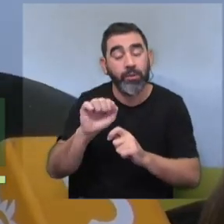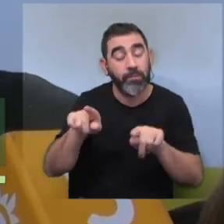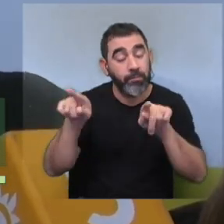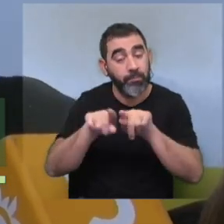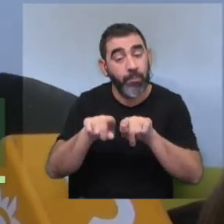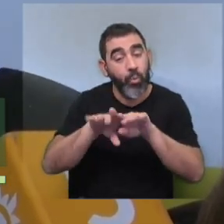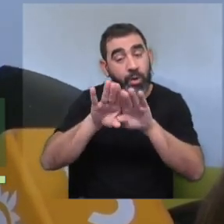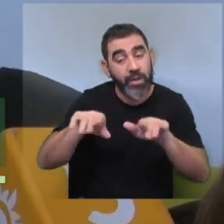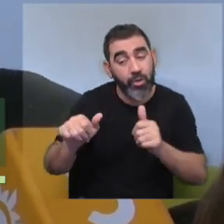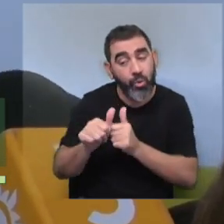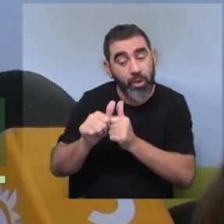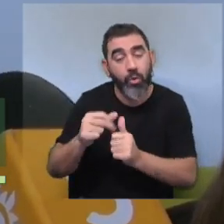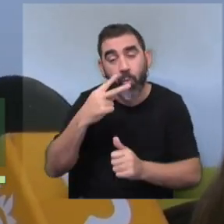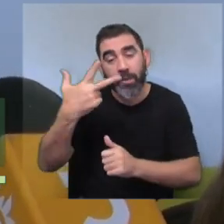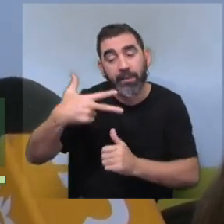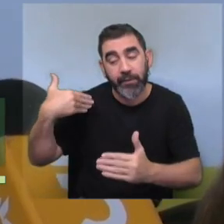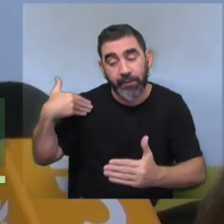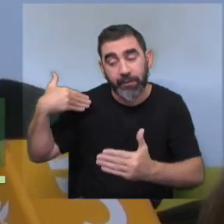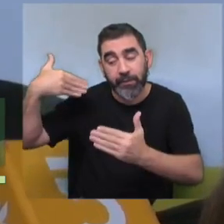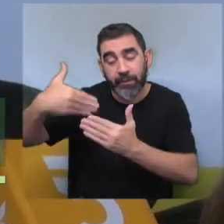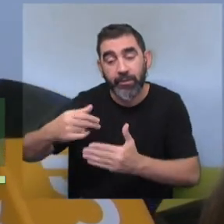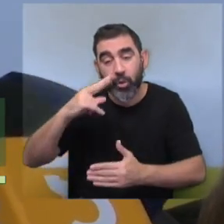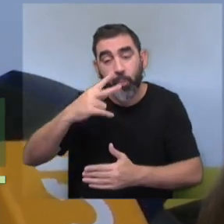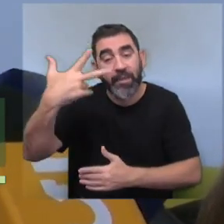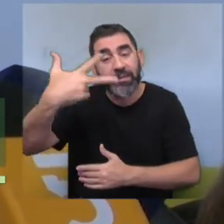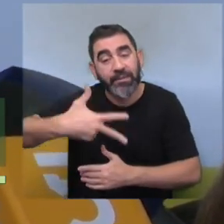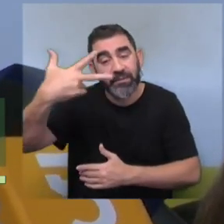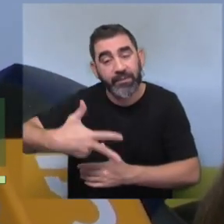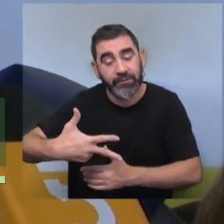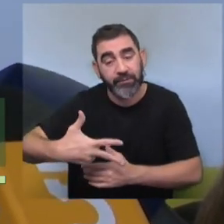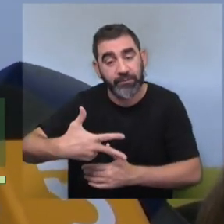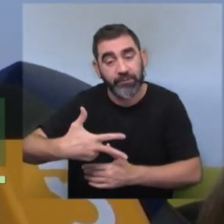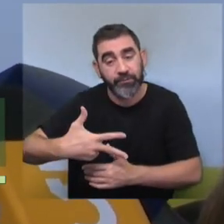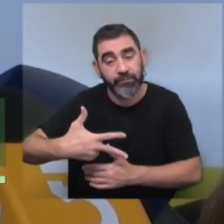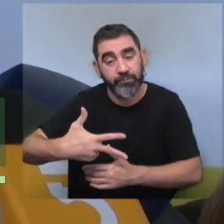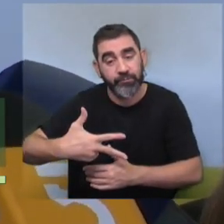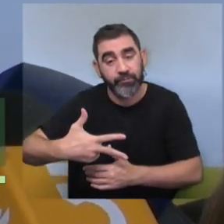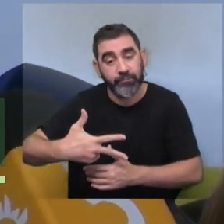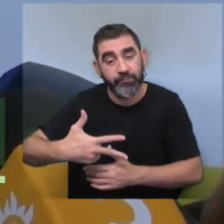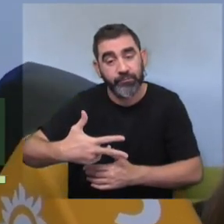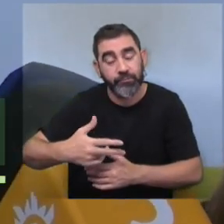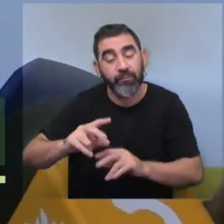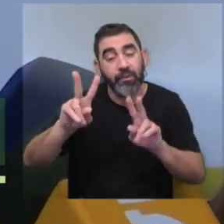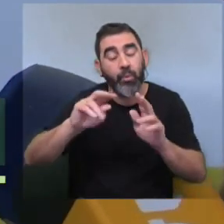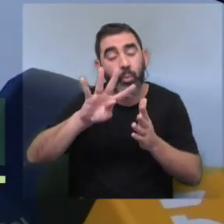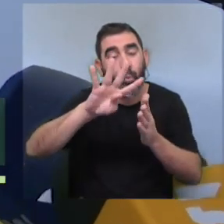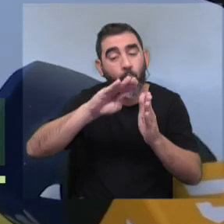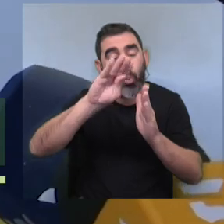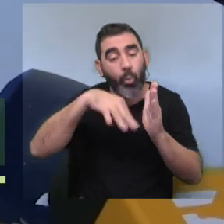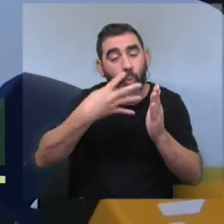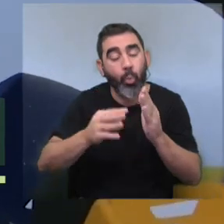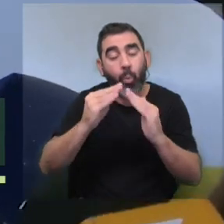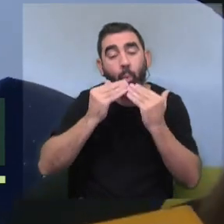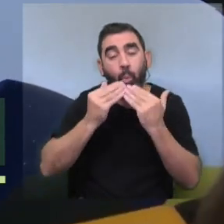a niños desde el año 2013 en 2013 Se tomaron este bueno eh se aplicaron cuestionarios Se tomaron este